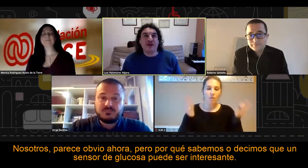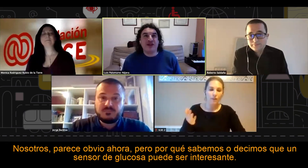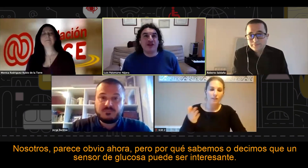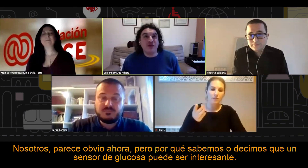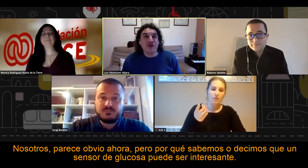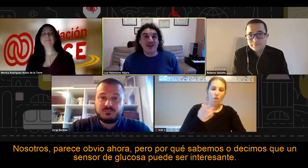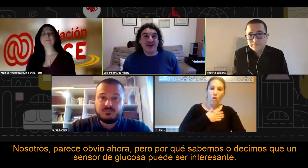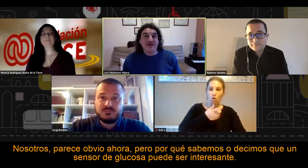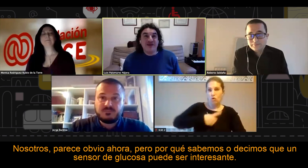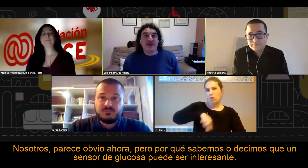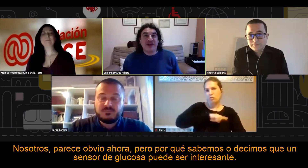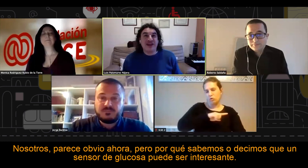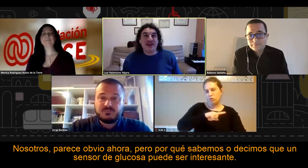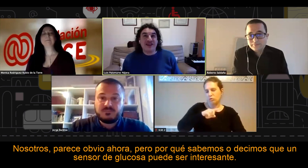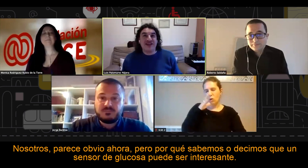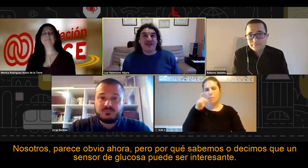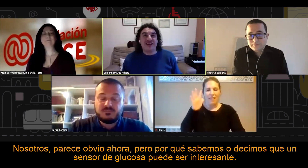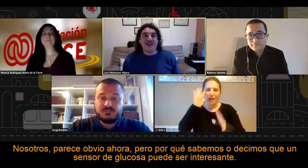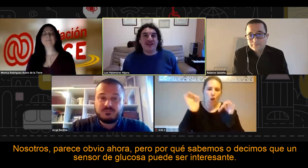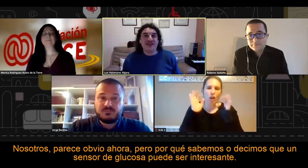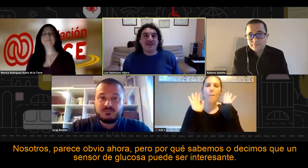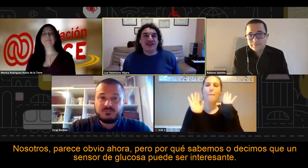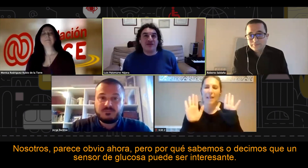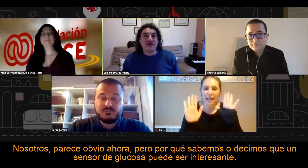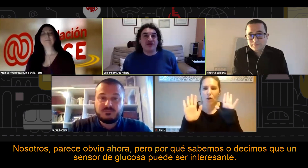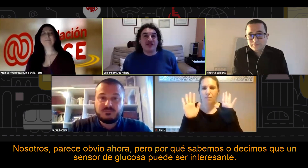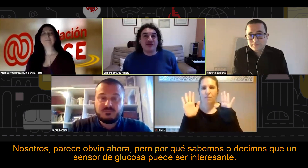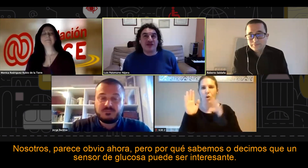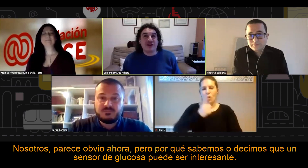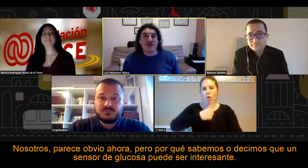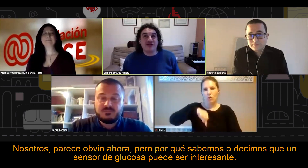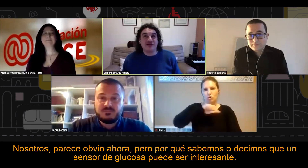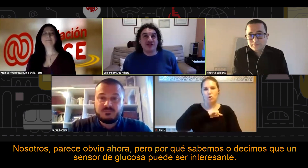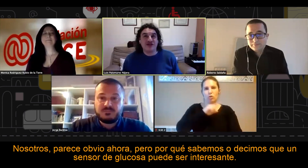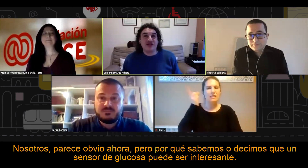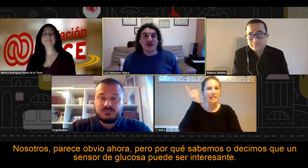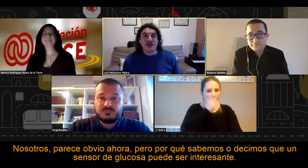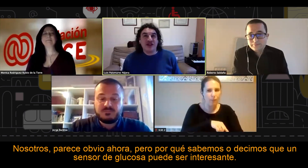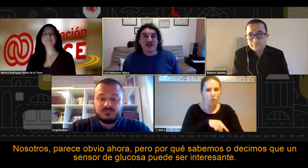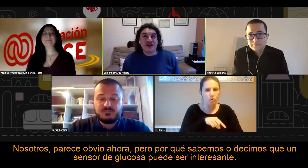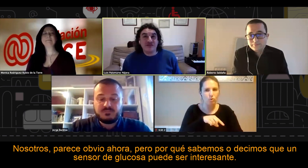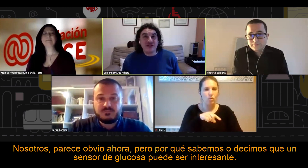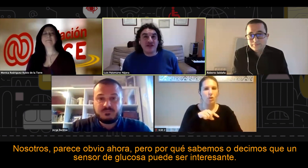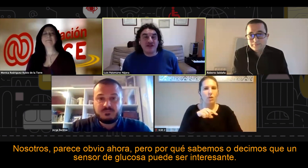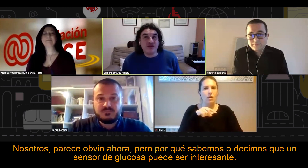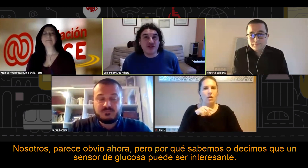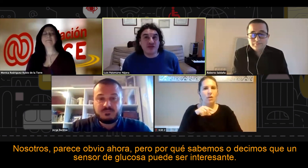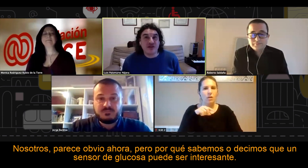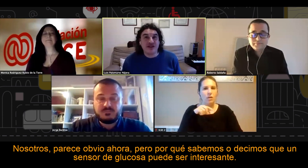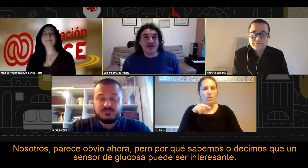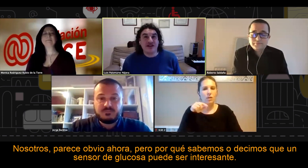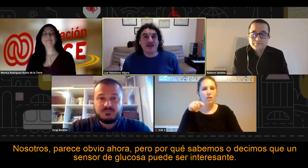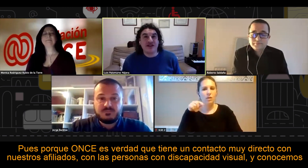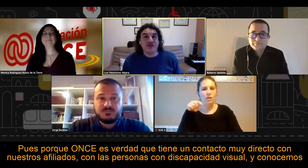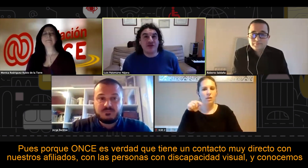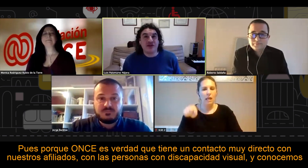Parece obvio ahora, ¿vale? Pero ¿por qué sabemos o decimos que, por ejemplo, un sensor de glucosa puede ser